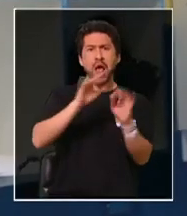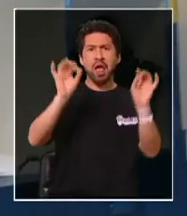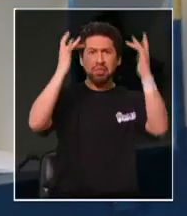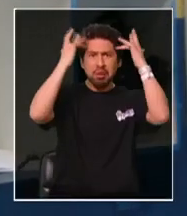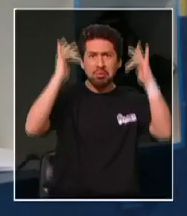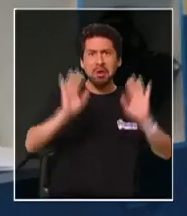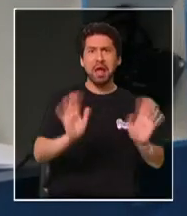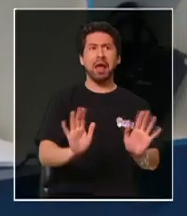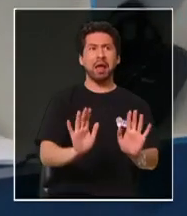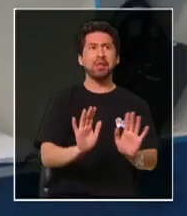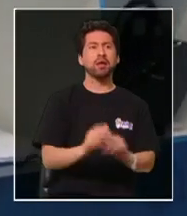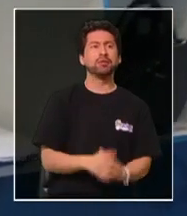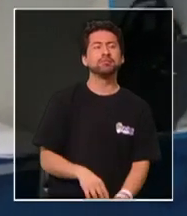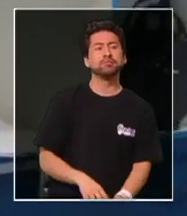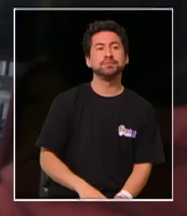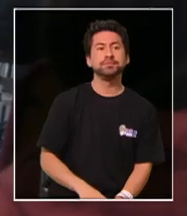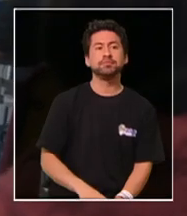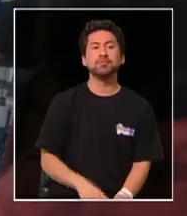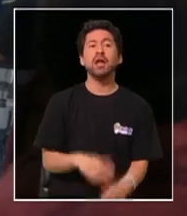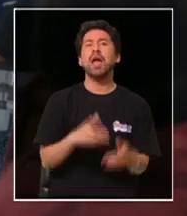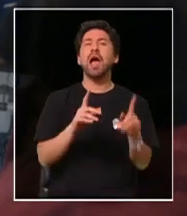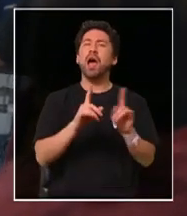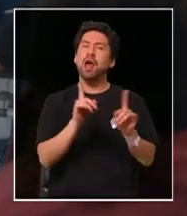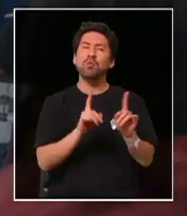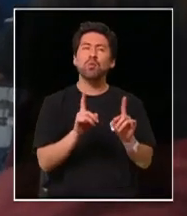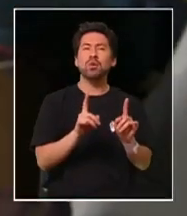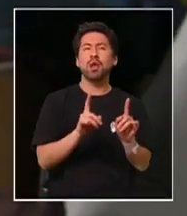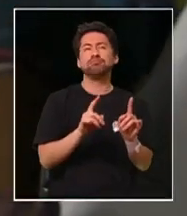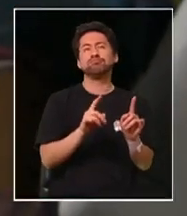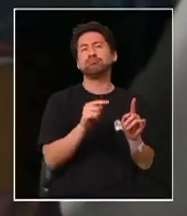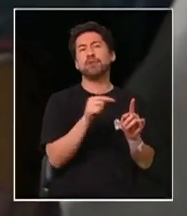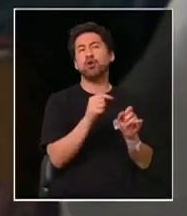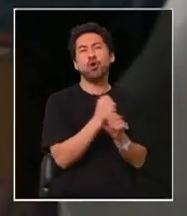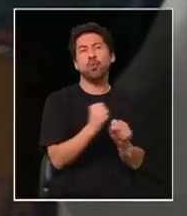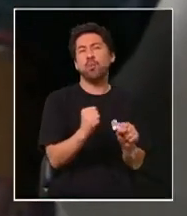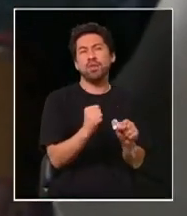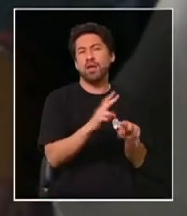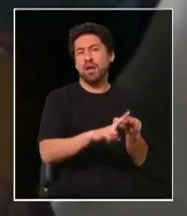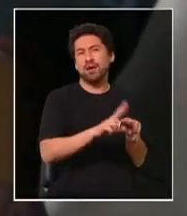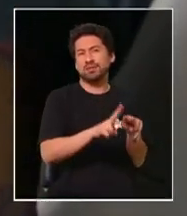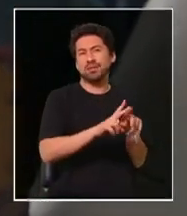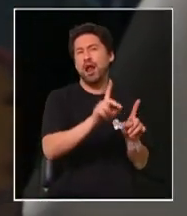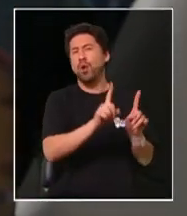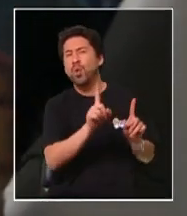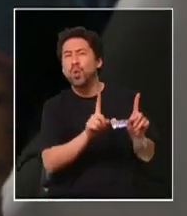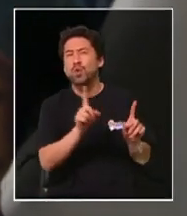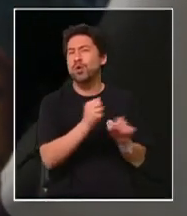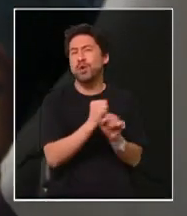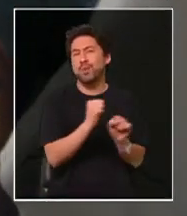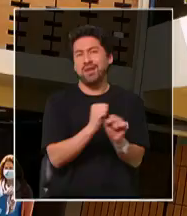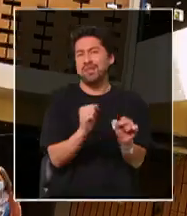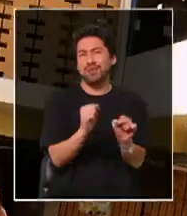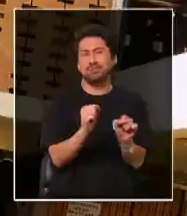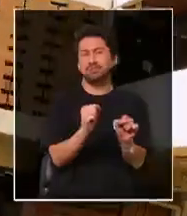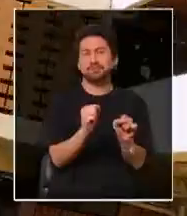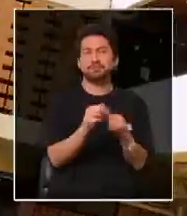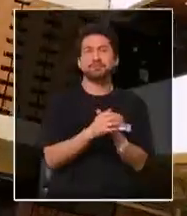mientras nicotina viaja, hay cosas que él no puede realizar.